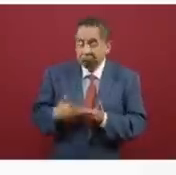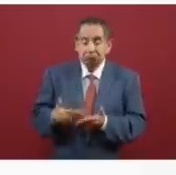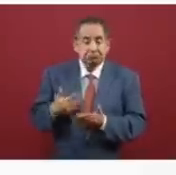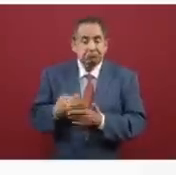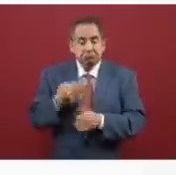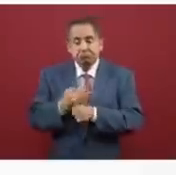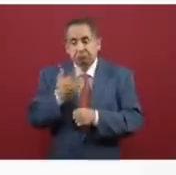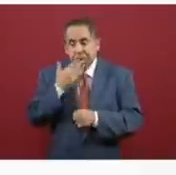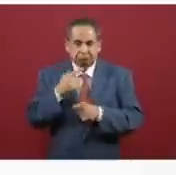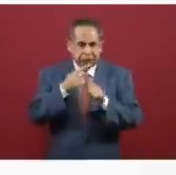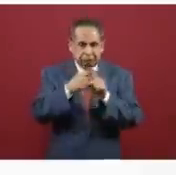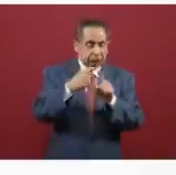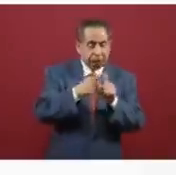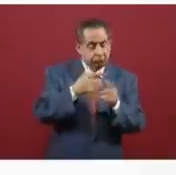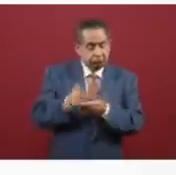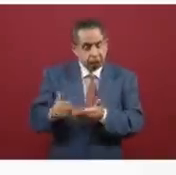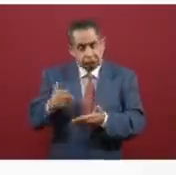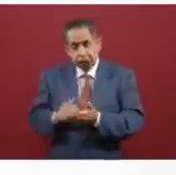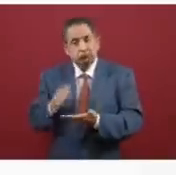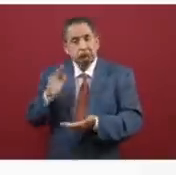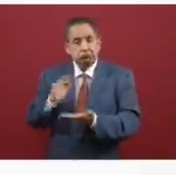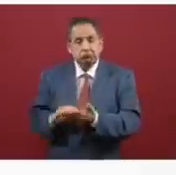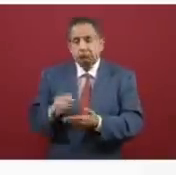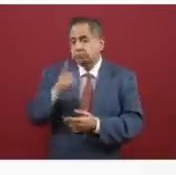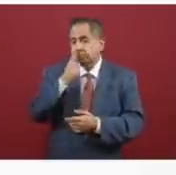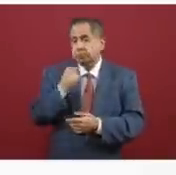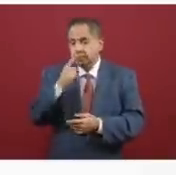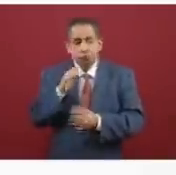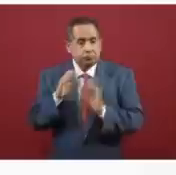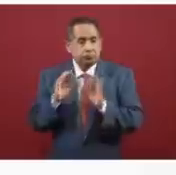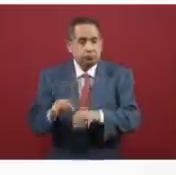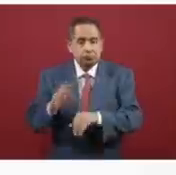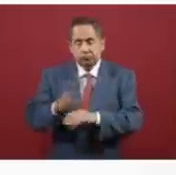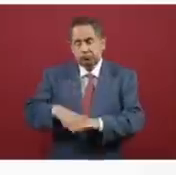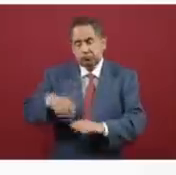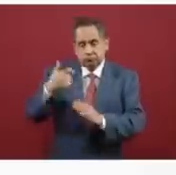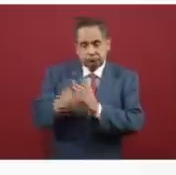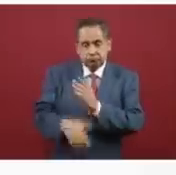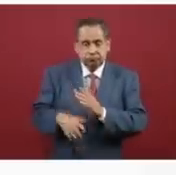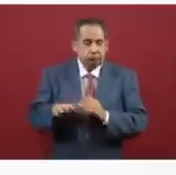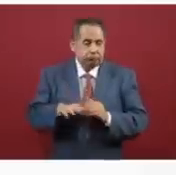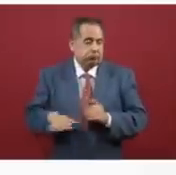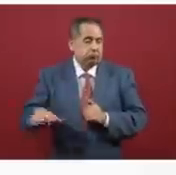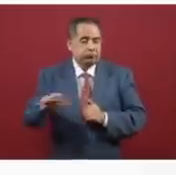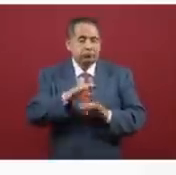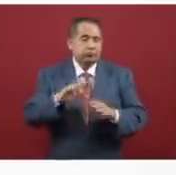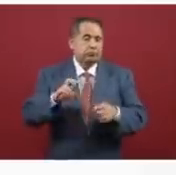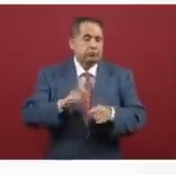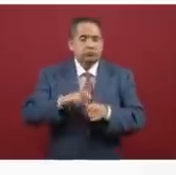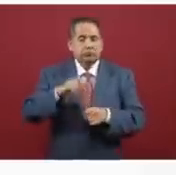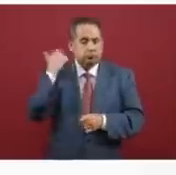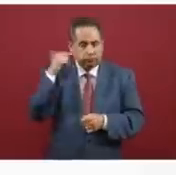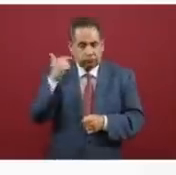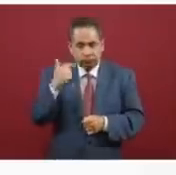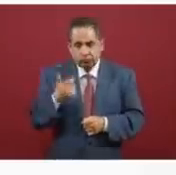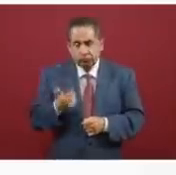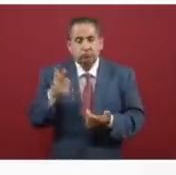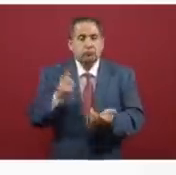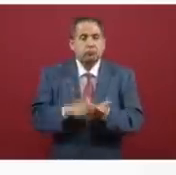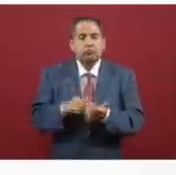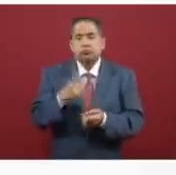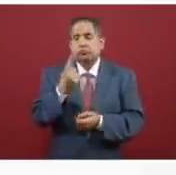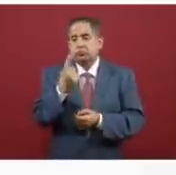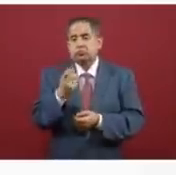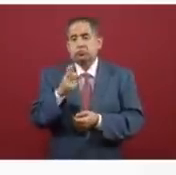han han visto que están en la media en el caso de premium está entre las más económicas en la zona metropolitana de guadalajara marca con un